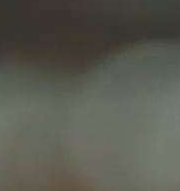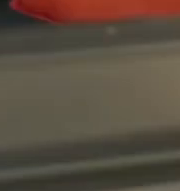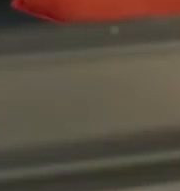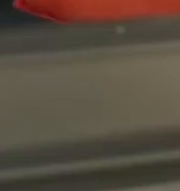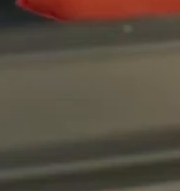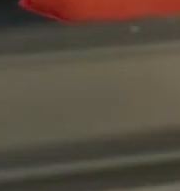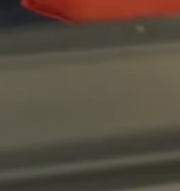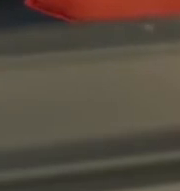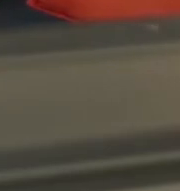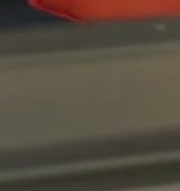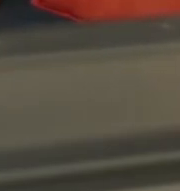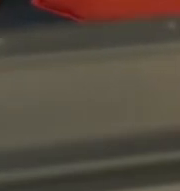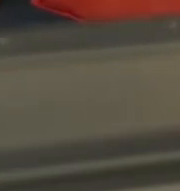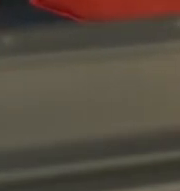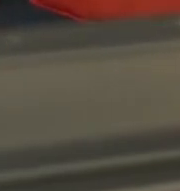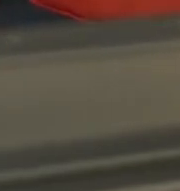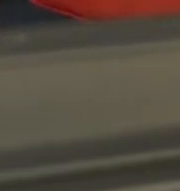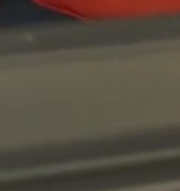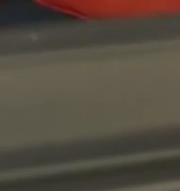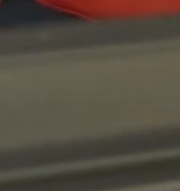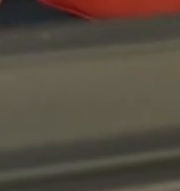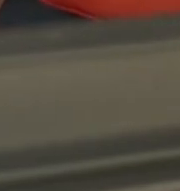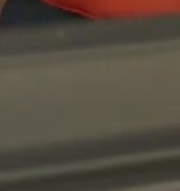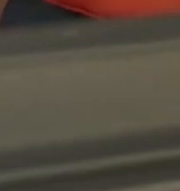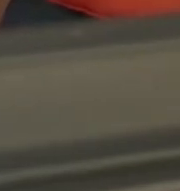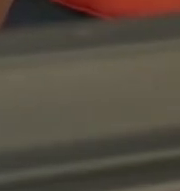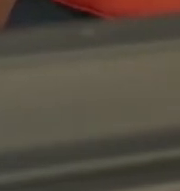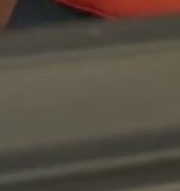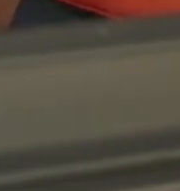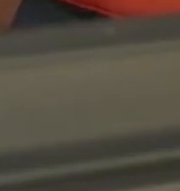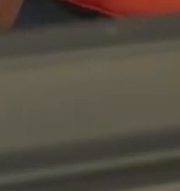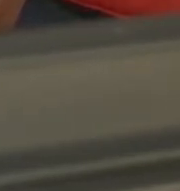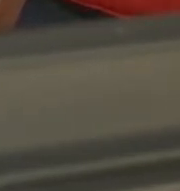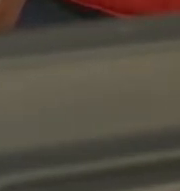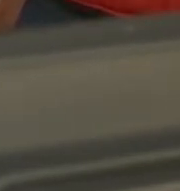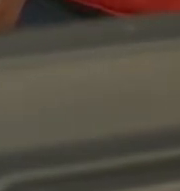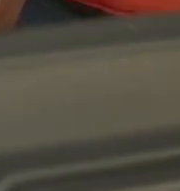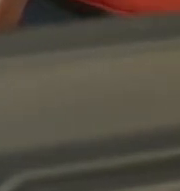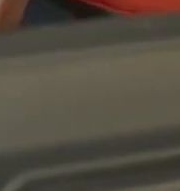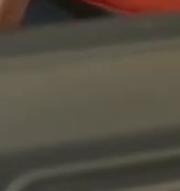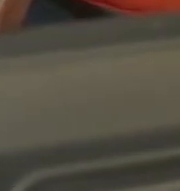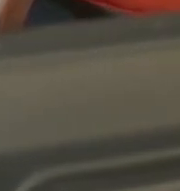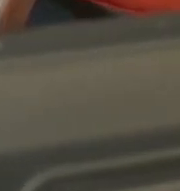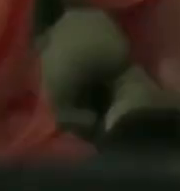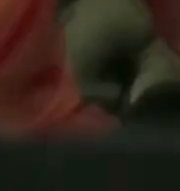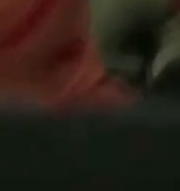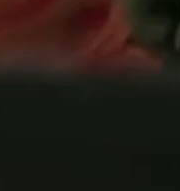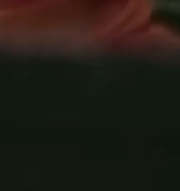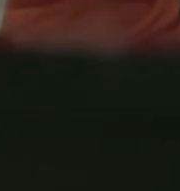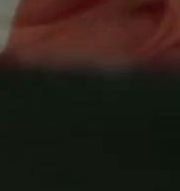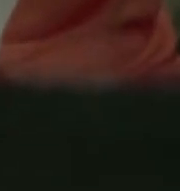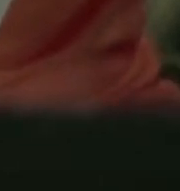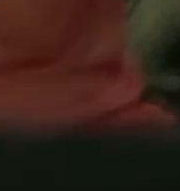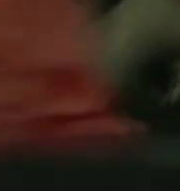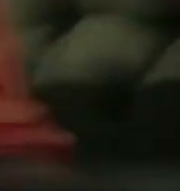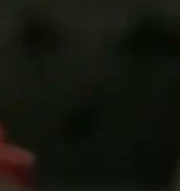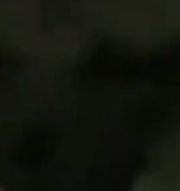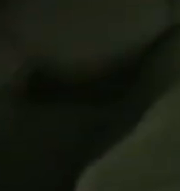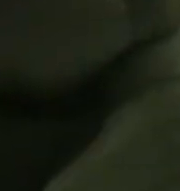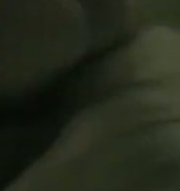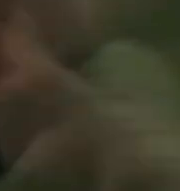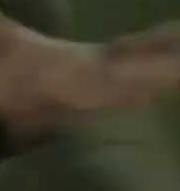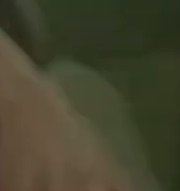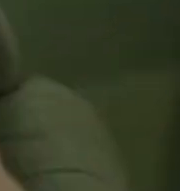Puedes copiar la falta, le han sacado tarjeta amarilla. Señoras y señores, esto es increíble, los arcángeles no ven nada. Avanza, avanza, avanza,